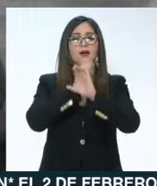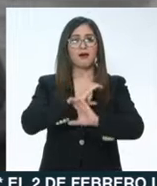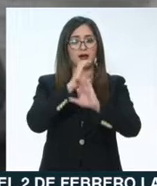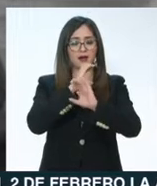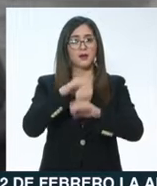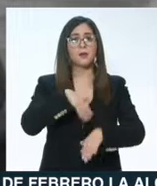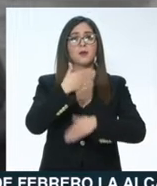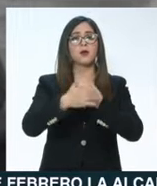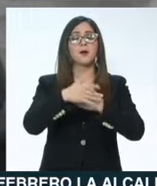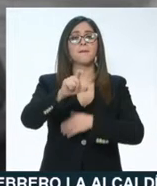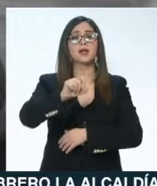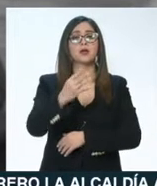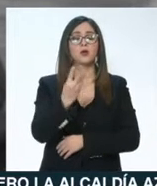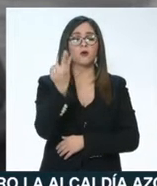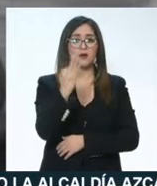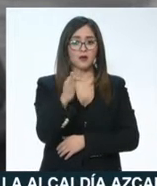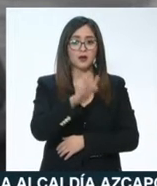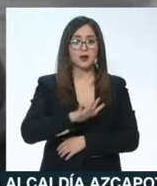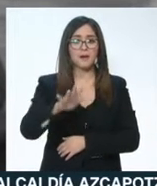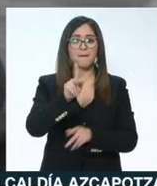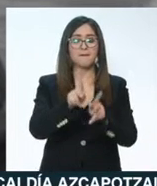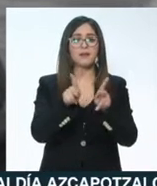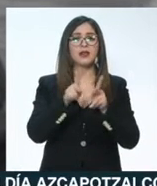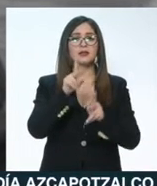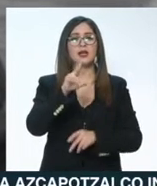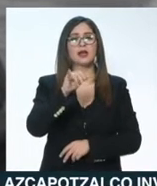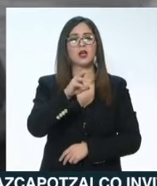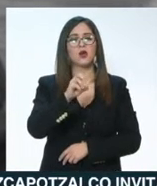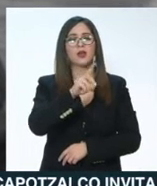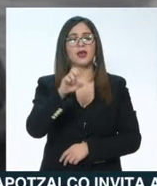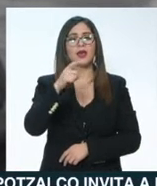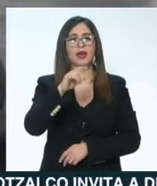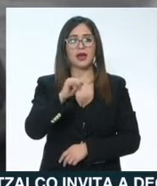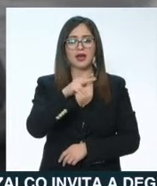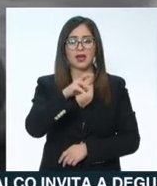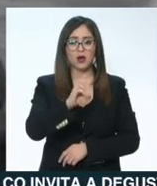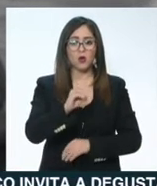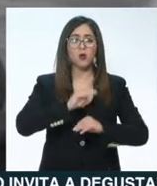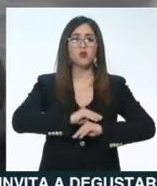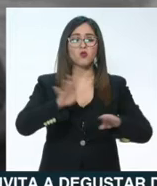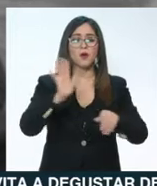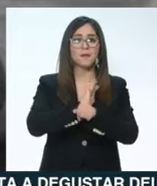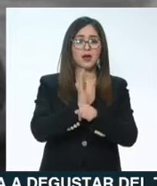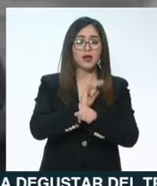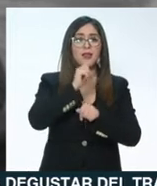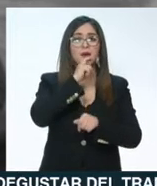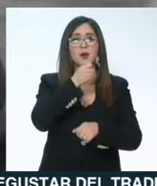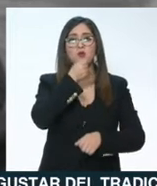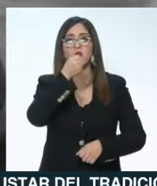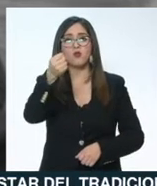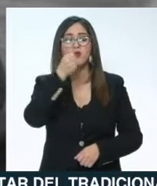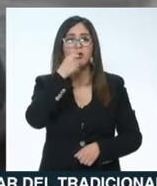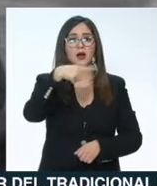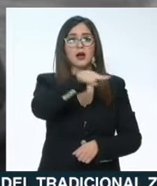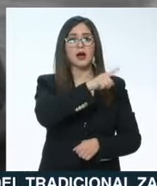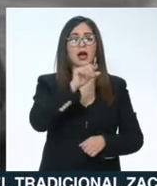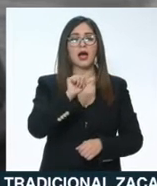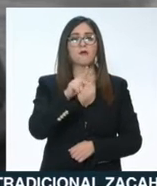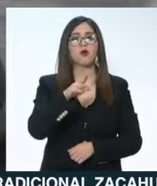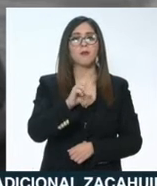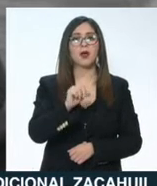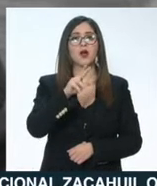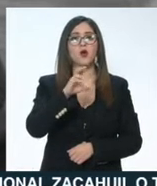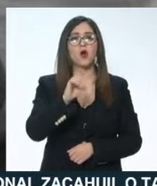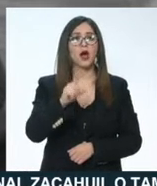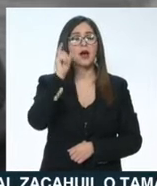próximo 24 de febrero en la Plaza Río de Janeiro se prevé exhibir la película y enlaces en directo con la alfombra roja instalada en Los